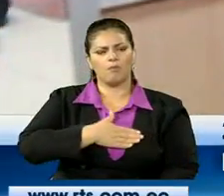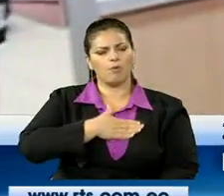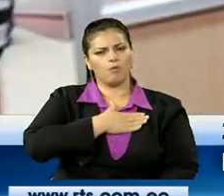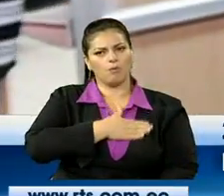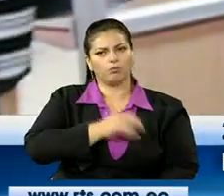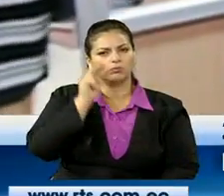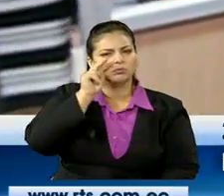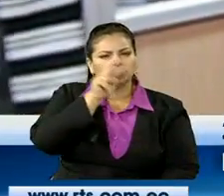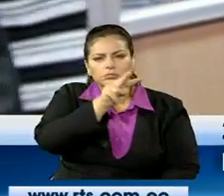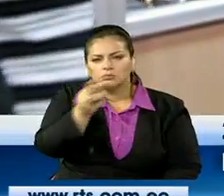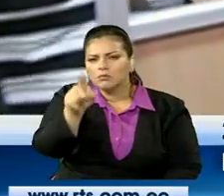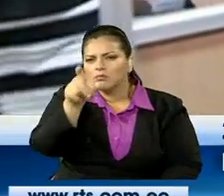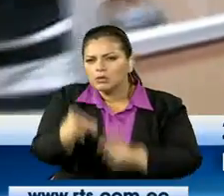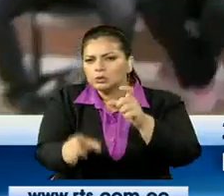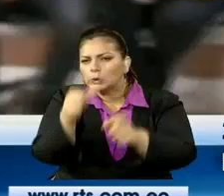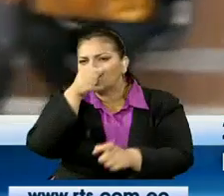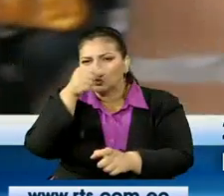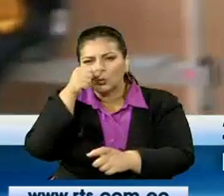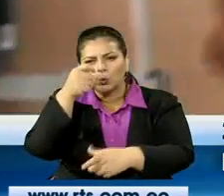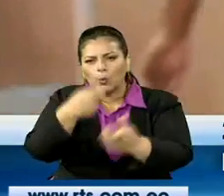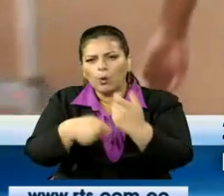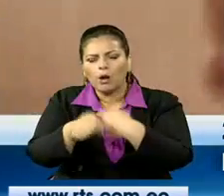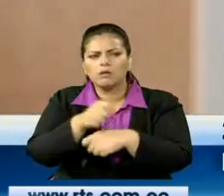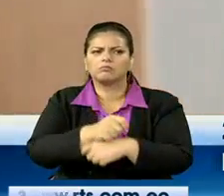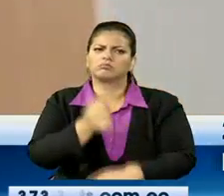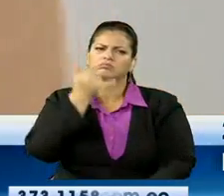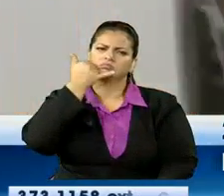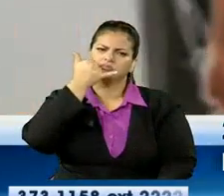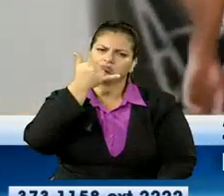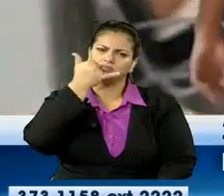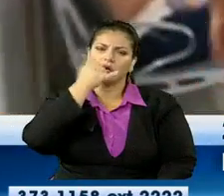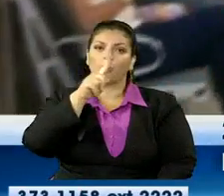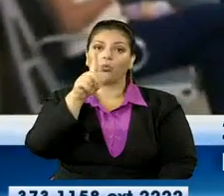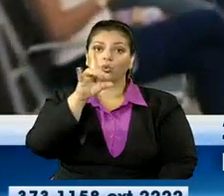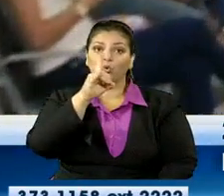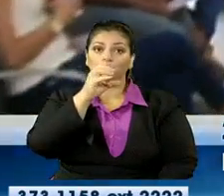continúe denunciando al 1-800-DROGAS. Informó Roselena Vázquez.